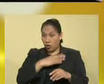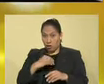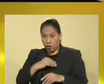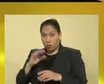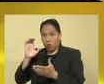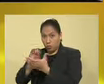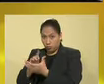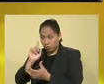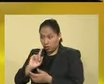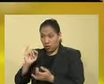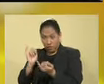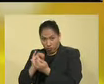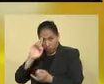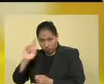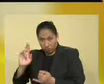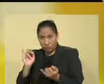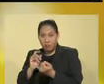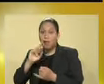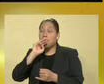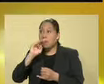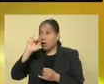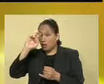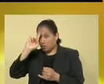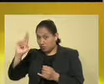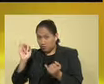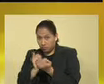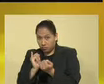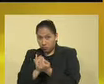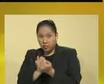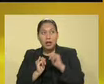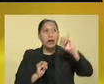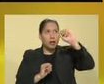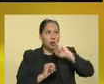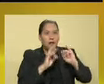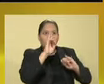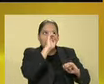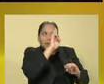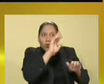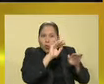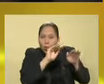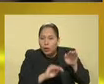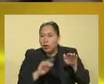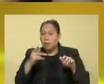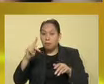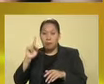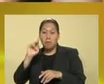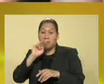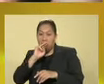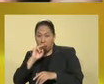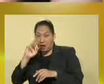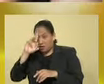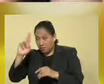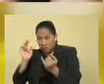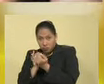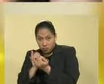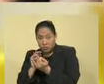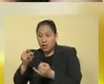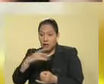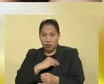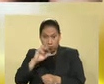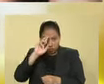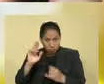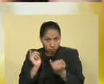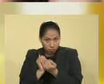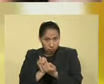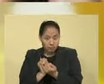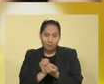a su esposa ¿Y a su madre? y a su madre? Sí, ¿te das cuenta qué fuerte? Entonces, por eso su comportamiento es uno en el trabajo.